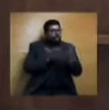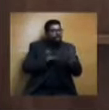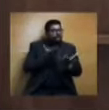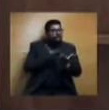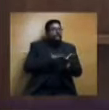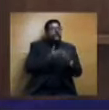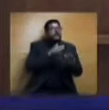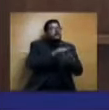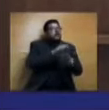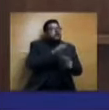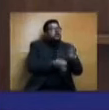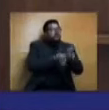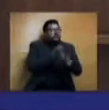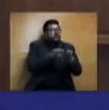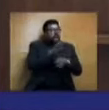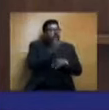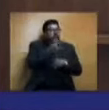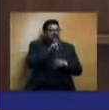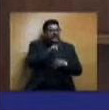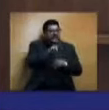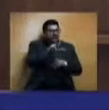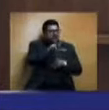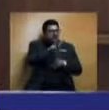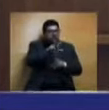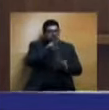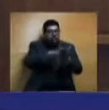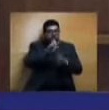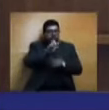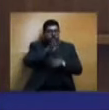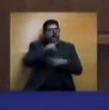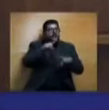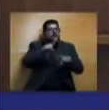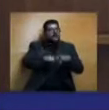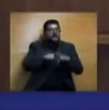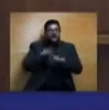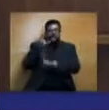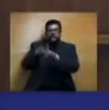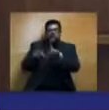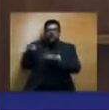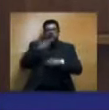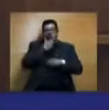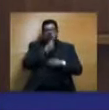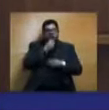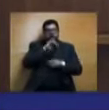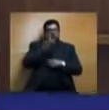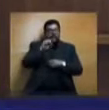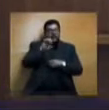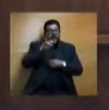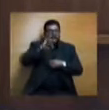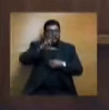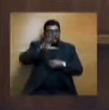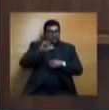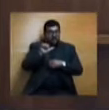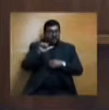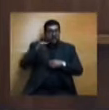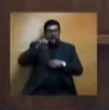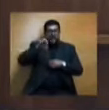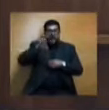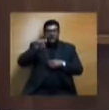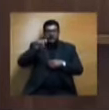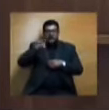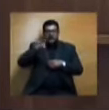relativo al juicio de la ciudadanía 488 de este año, promovido por José María Martínez Martínez por derecho propio, a fin de